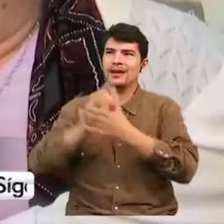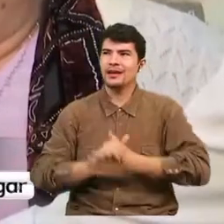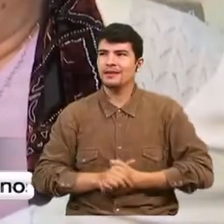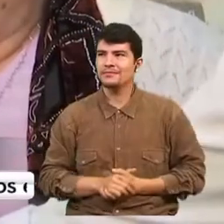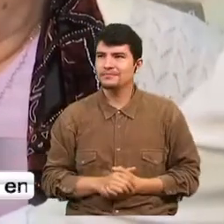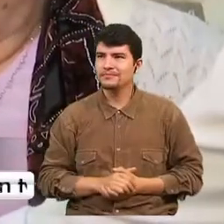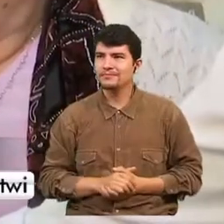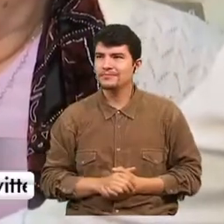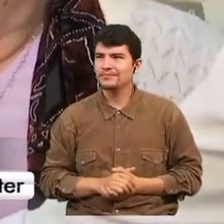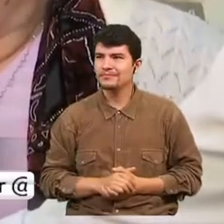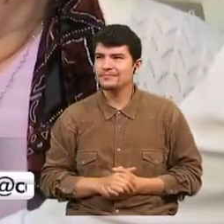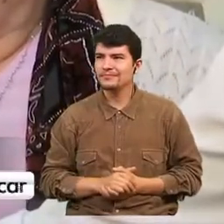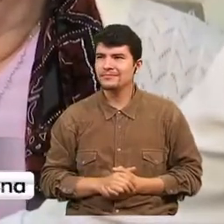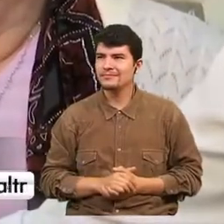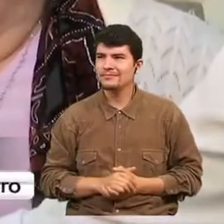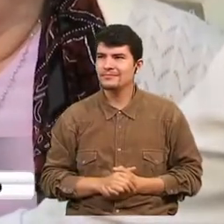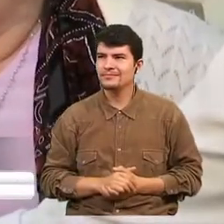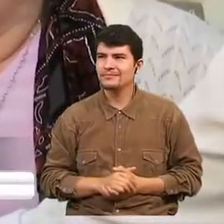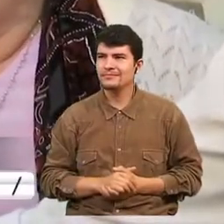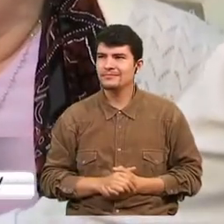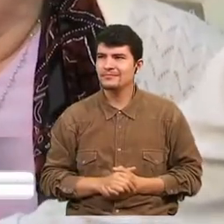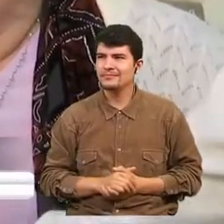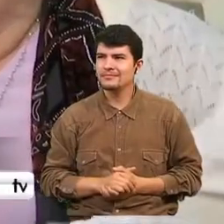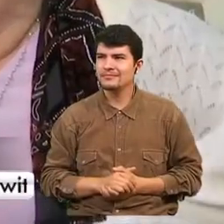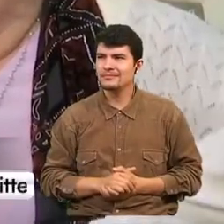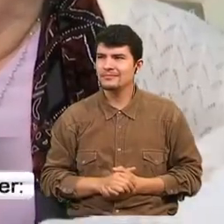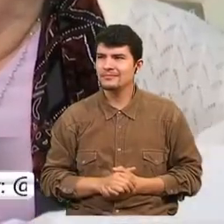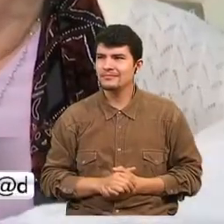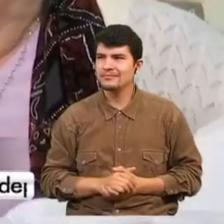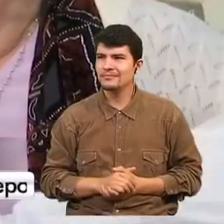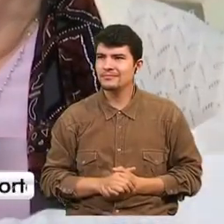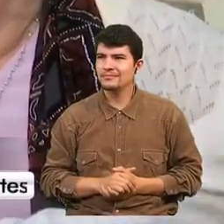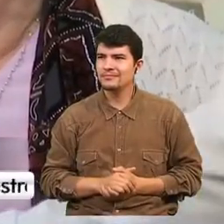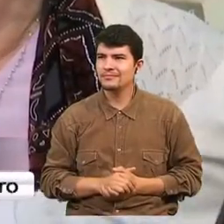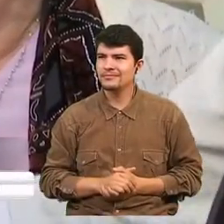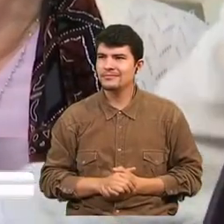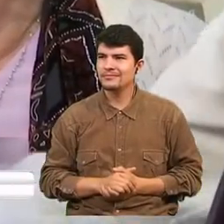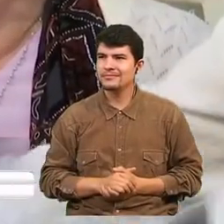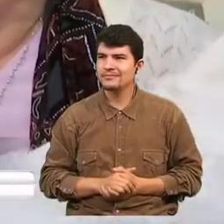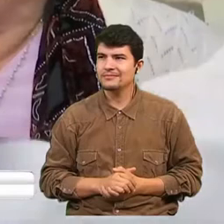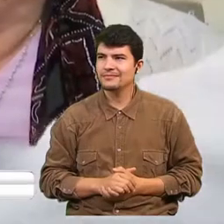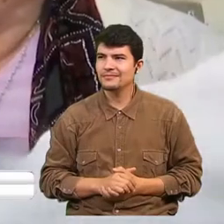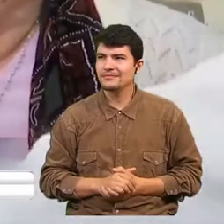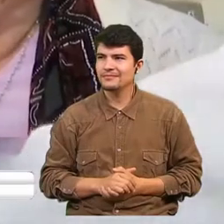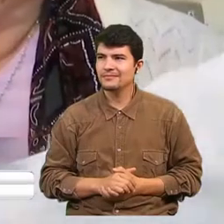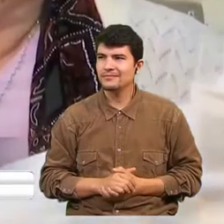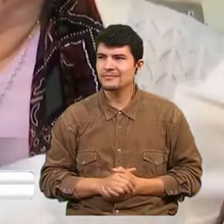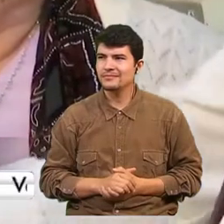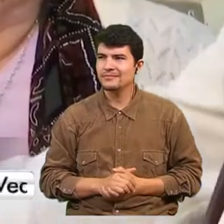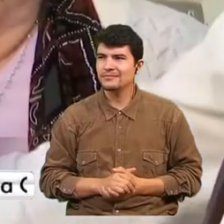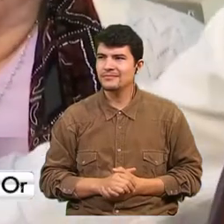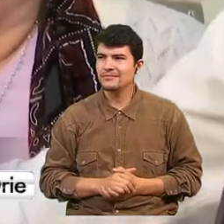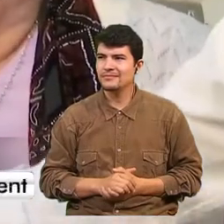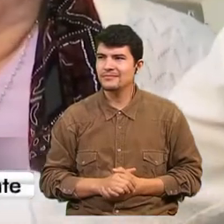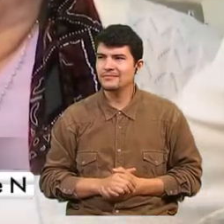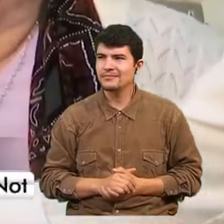Así es la vida. Y ahora sí